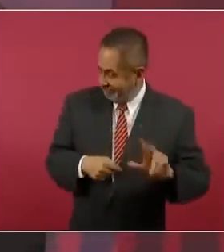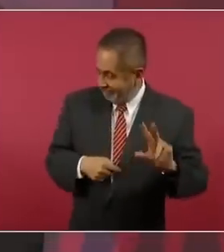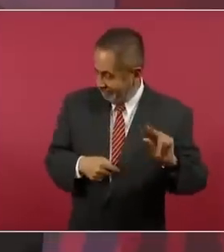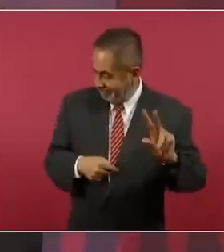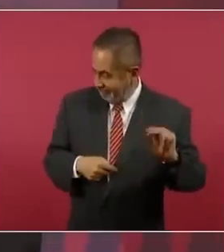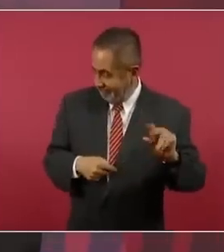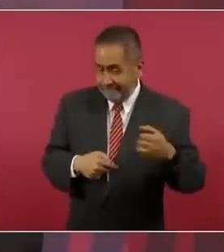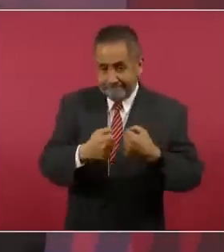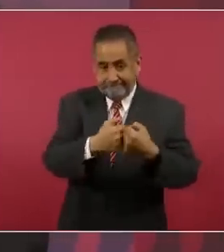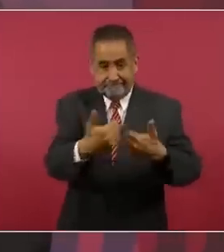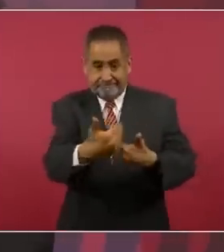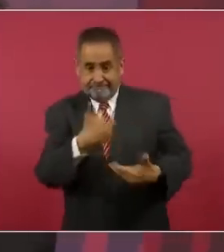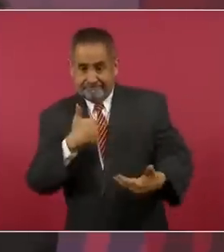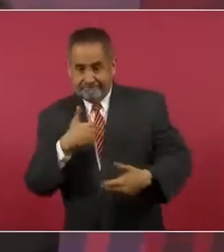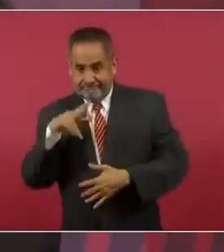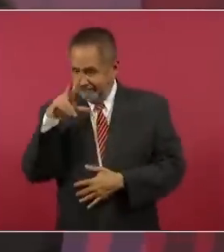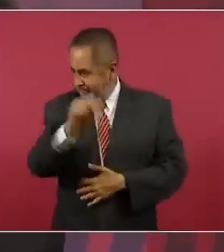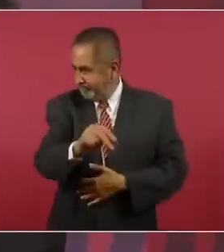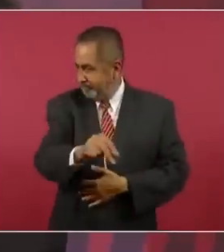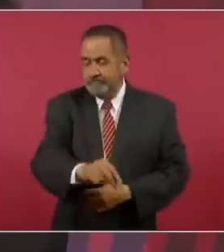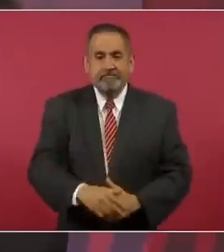¿no?